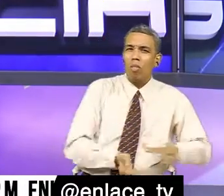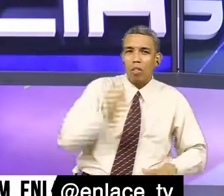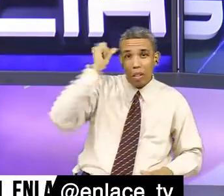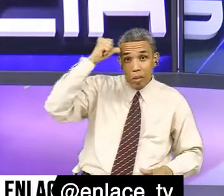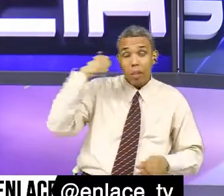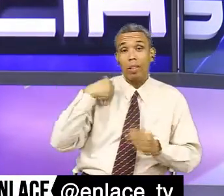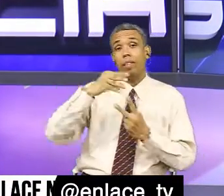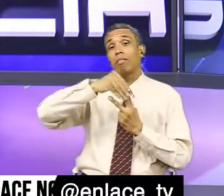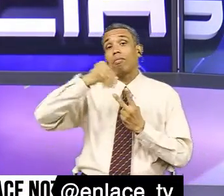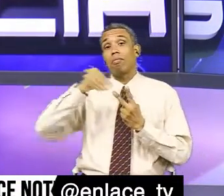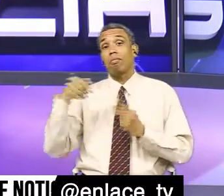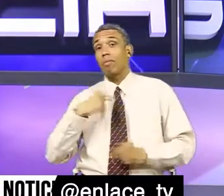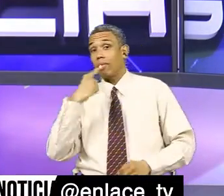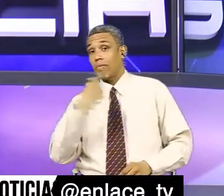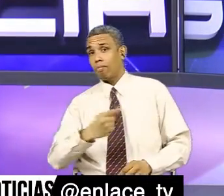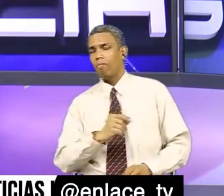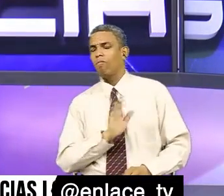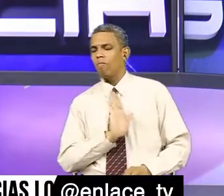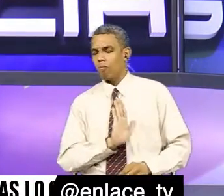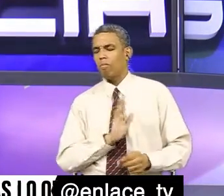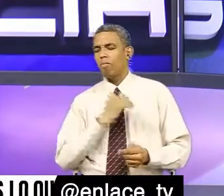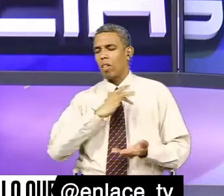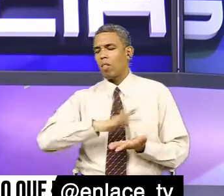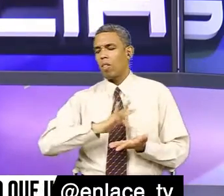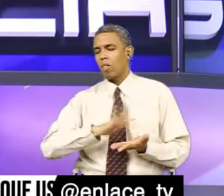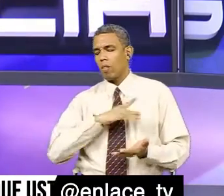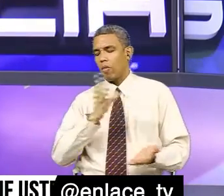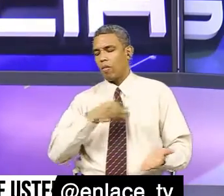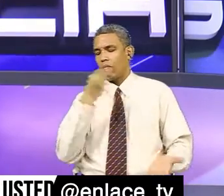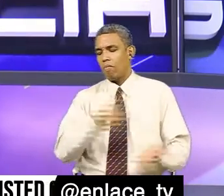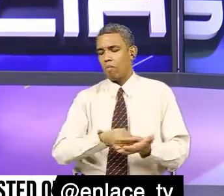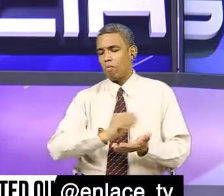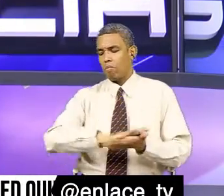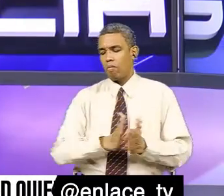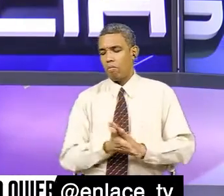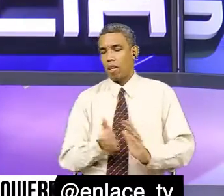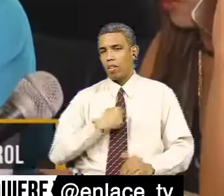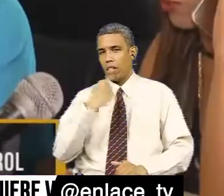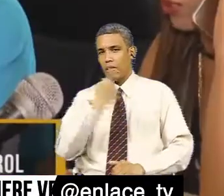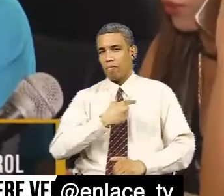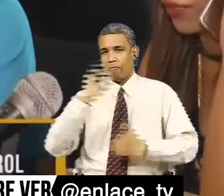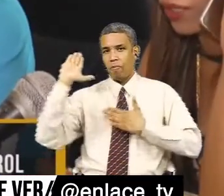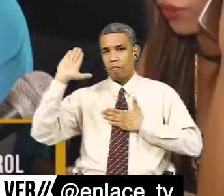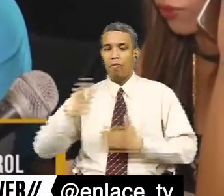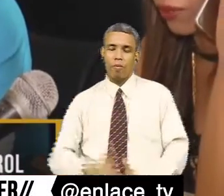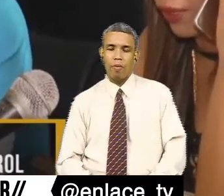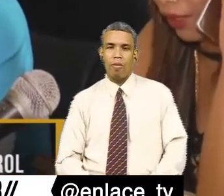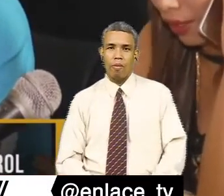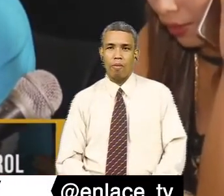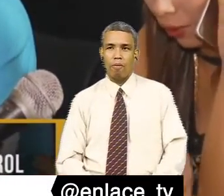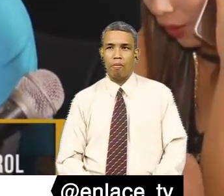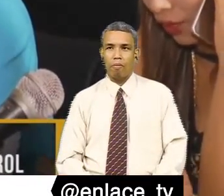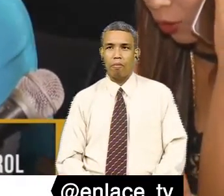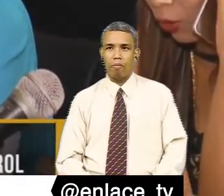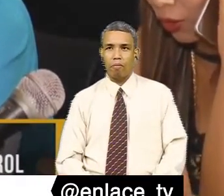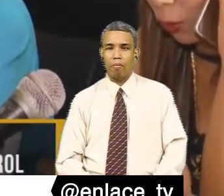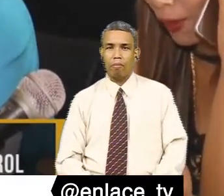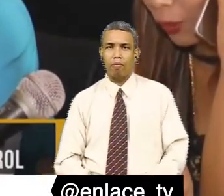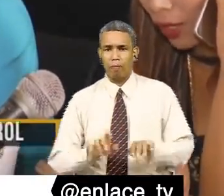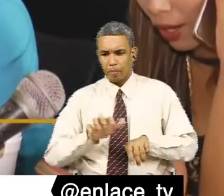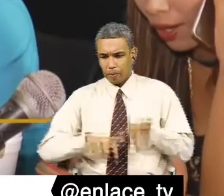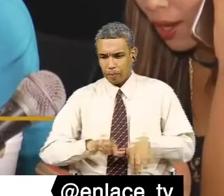el pago de los servicios en las clínicas para que los pacientes fueran atendidos. El secretario de Salud, Héctor Torrado Torrado, habló